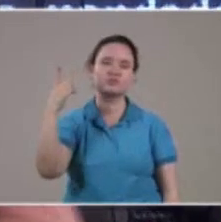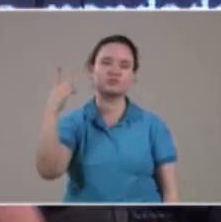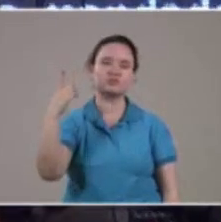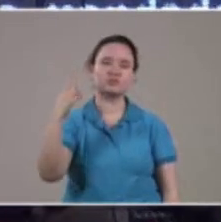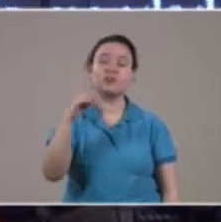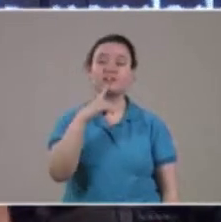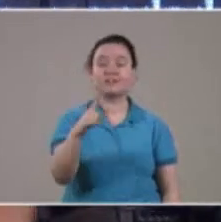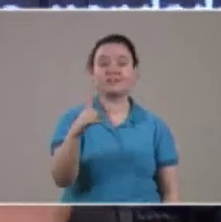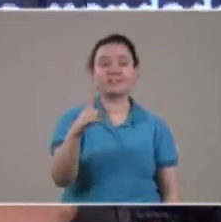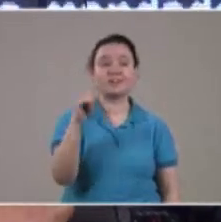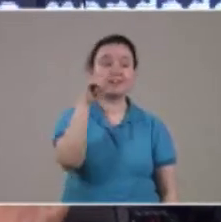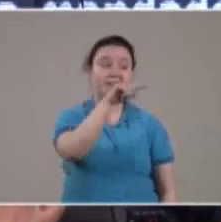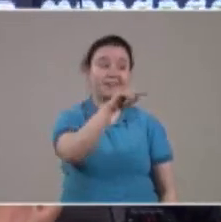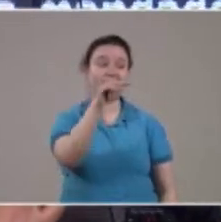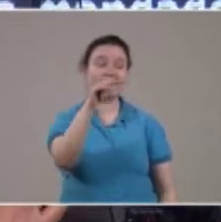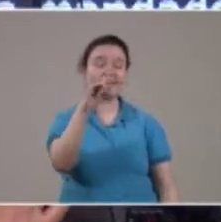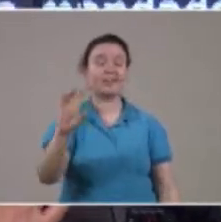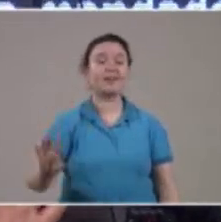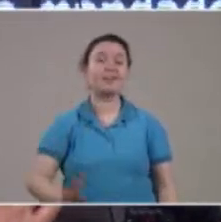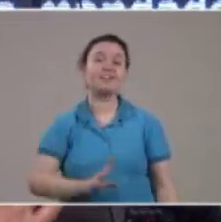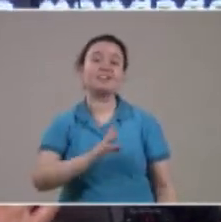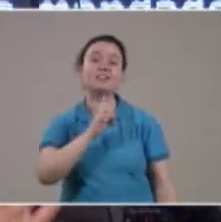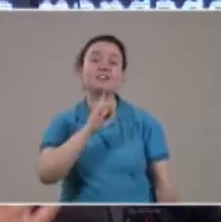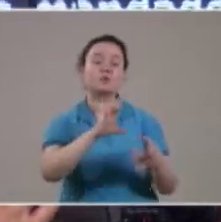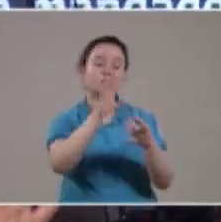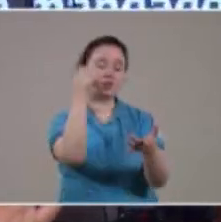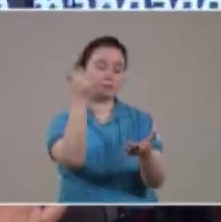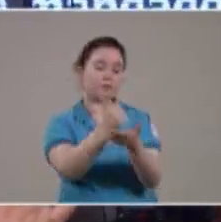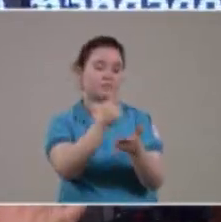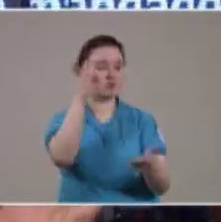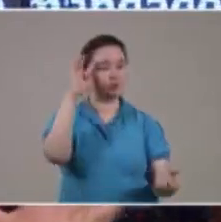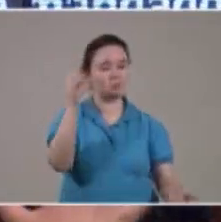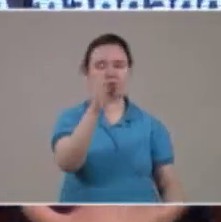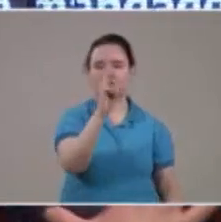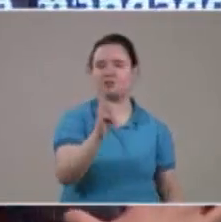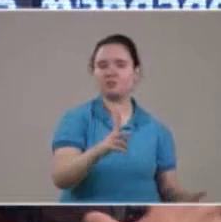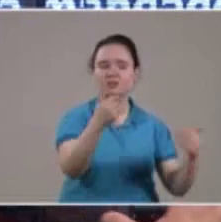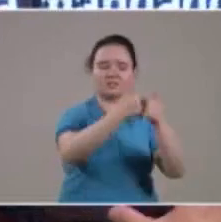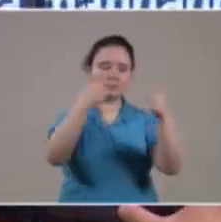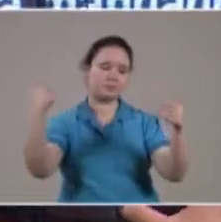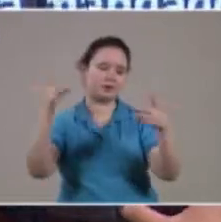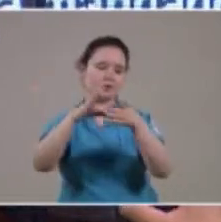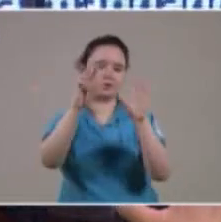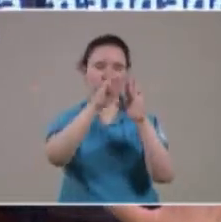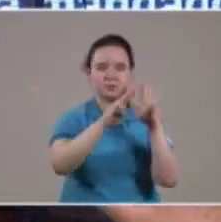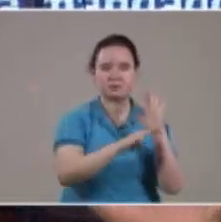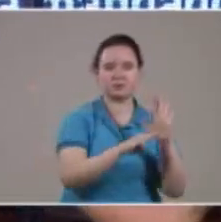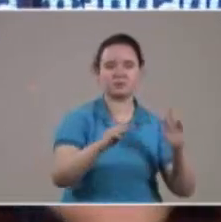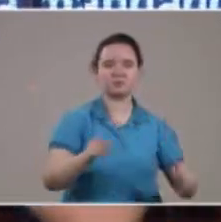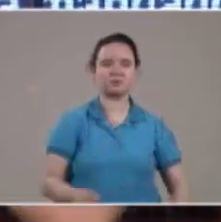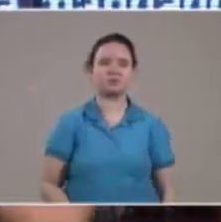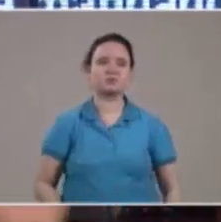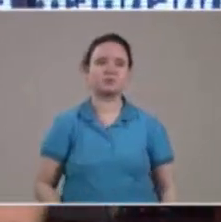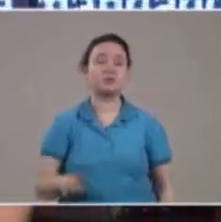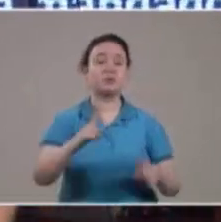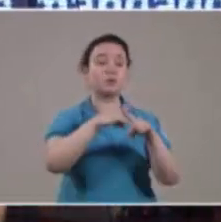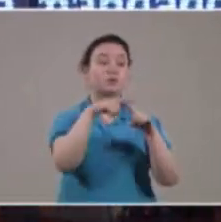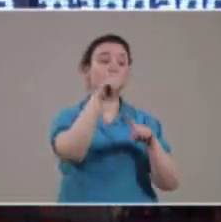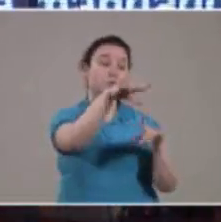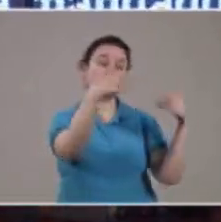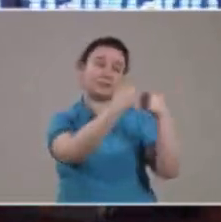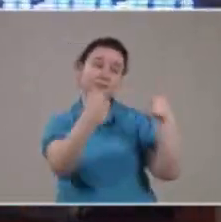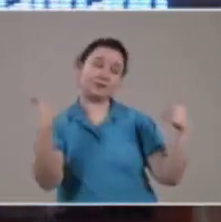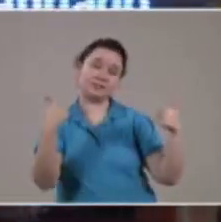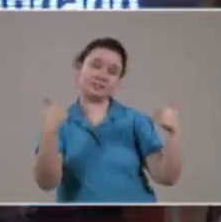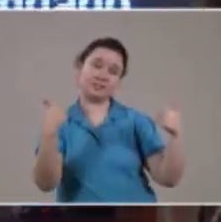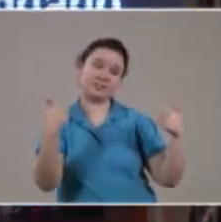Y dice, ese es digno de aprobación, porque nunca se ha apartado de mis mandamientos. Y cuando te apartaste,